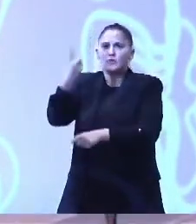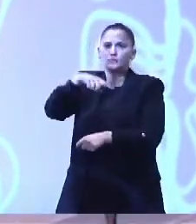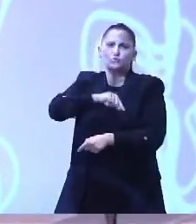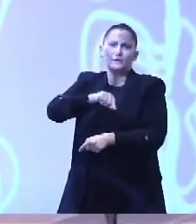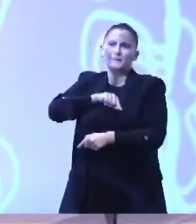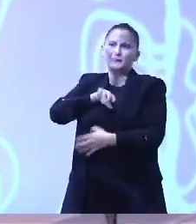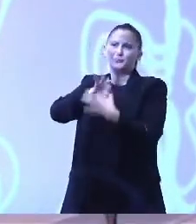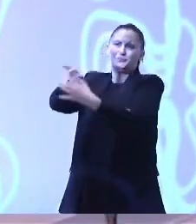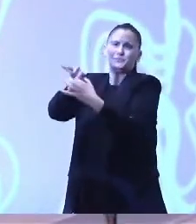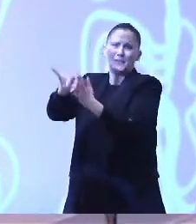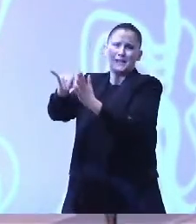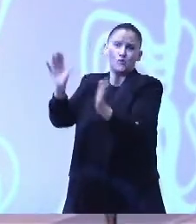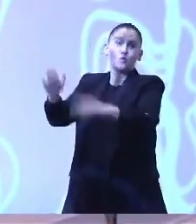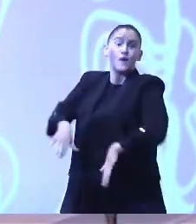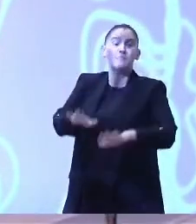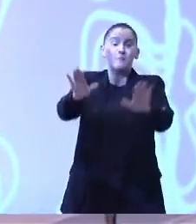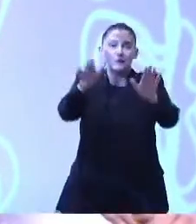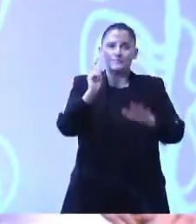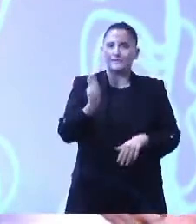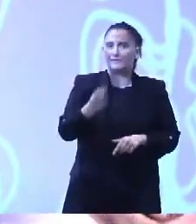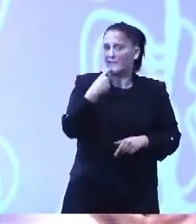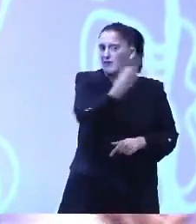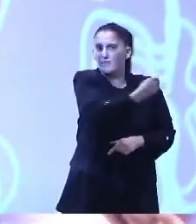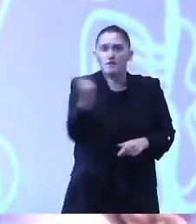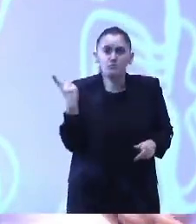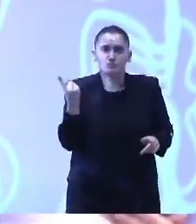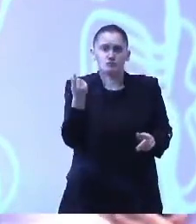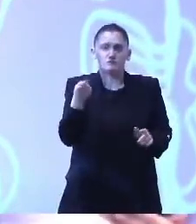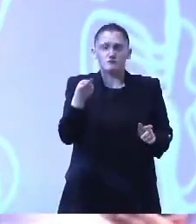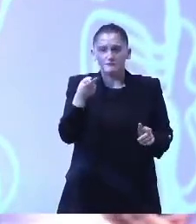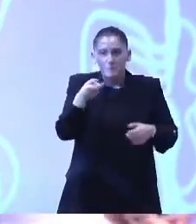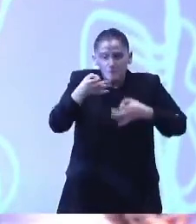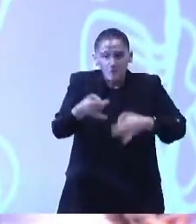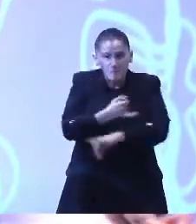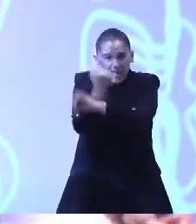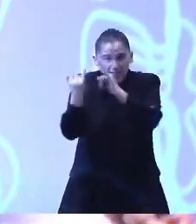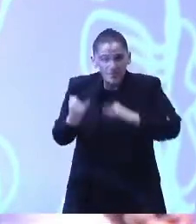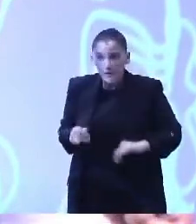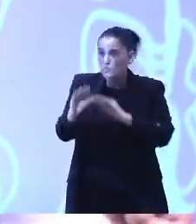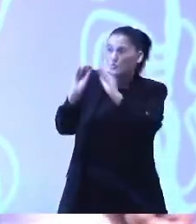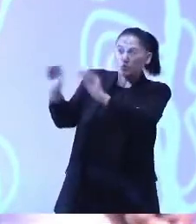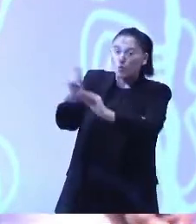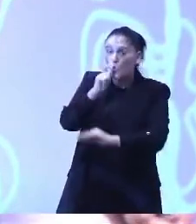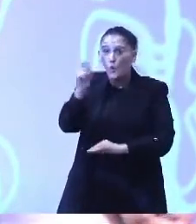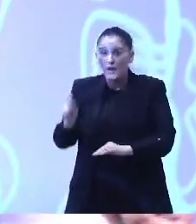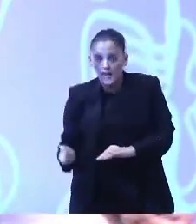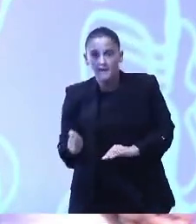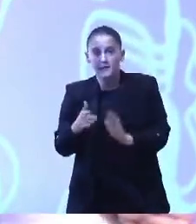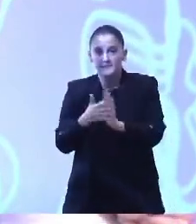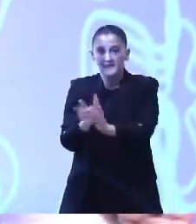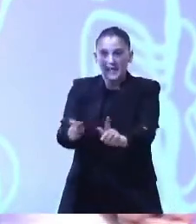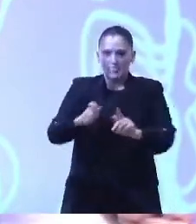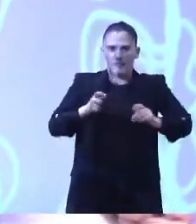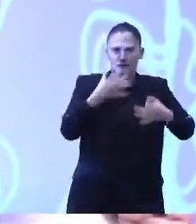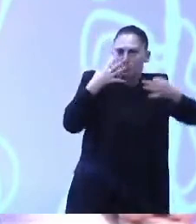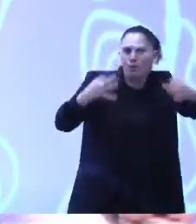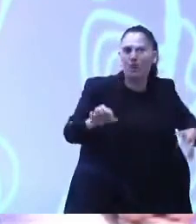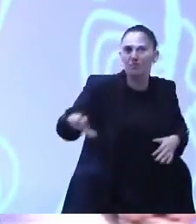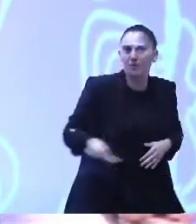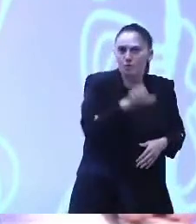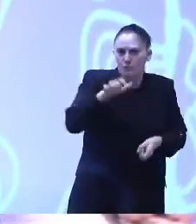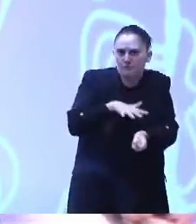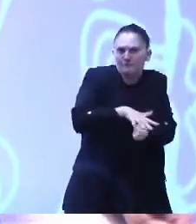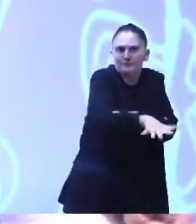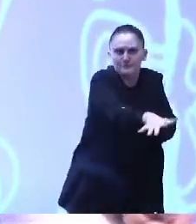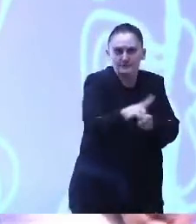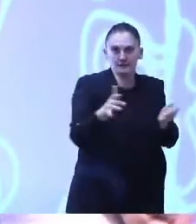dicho, y quiero además reafirmarlo, la paz en Ucrania es la seguridad en Europa.